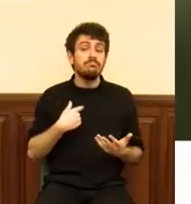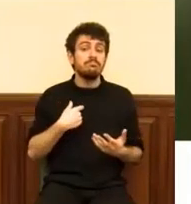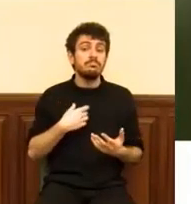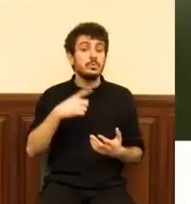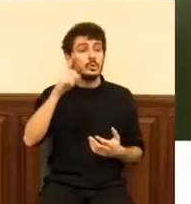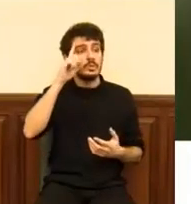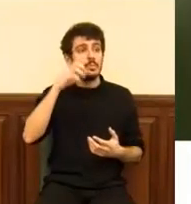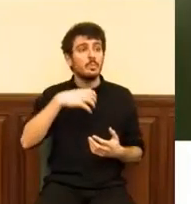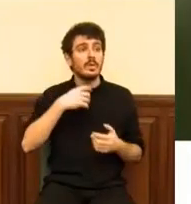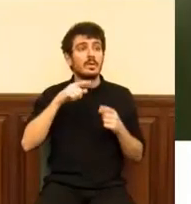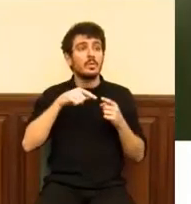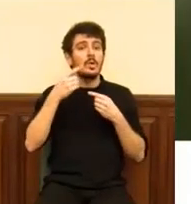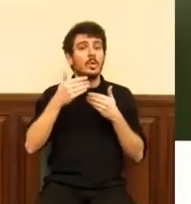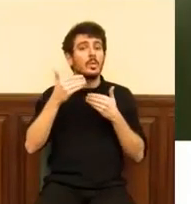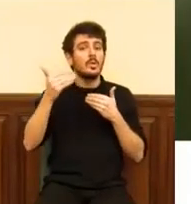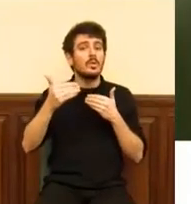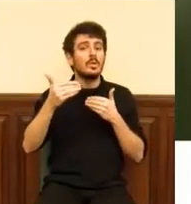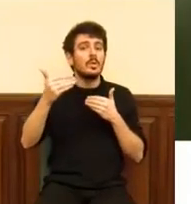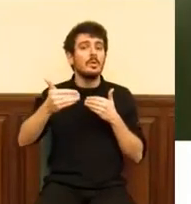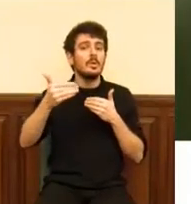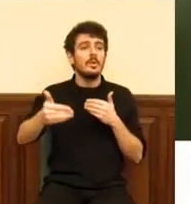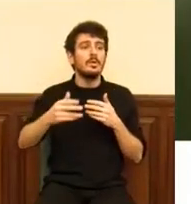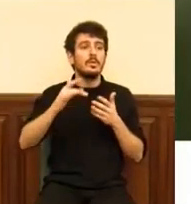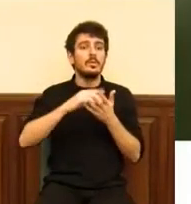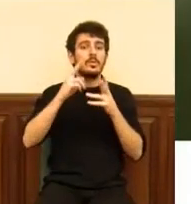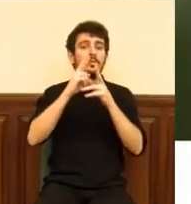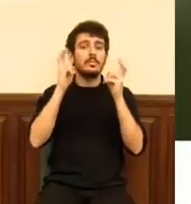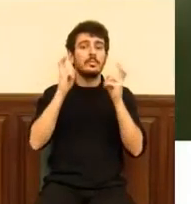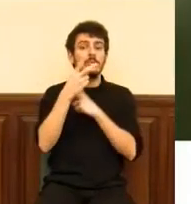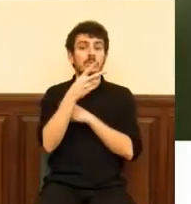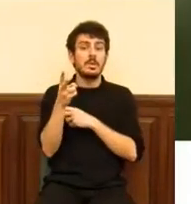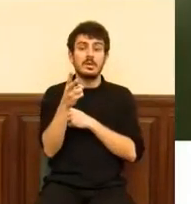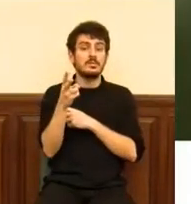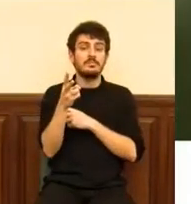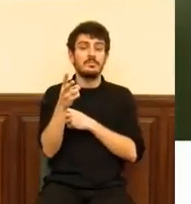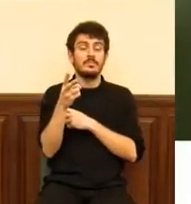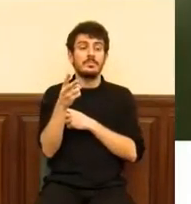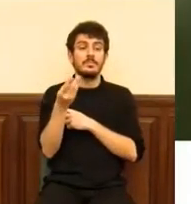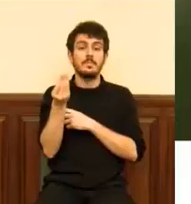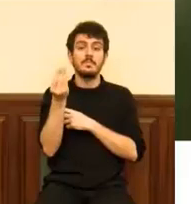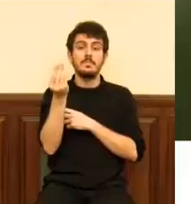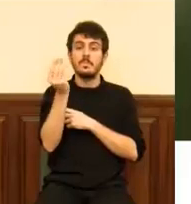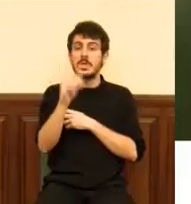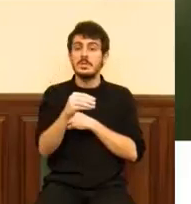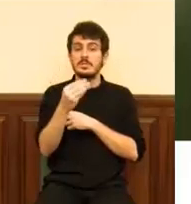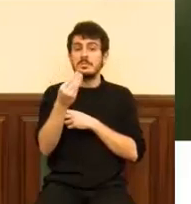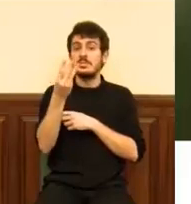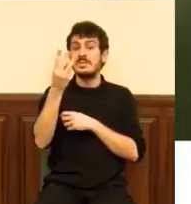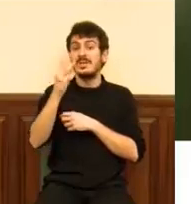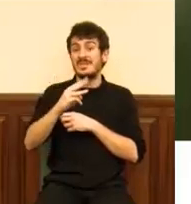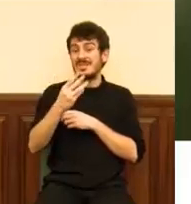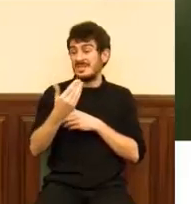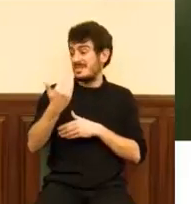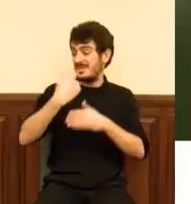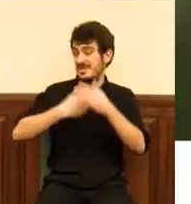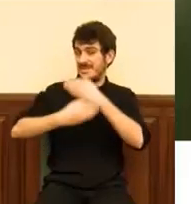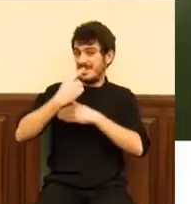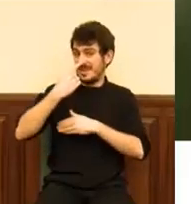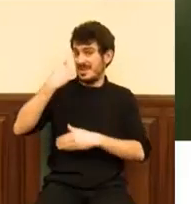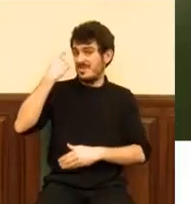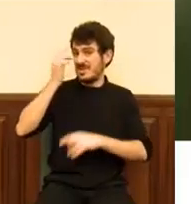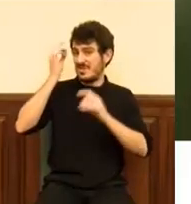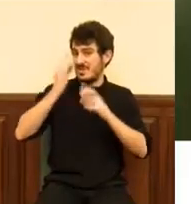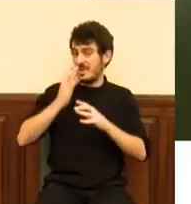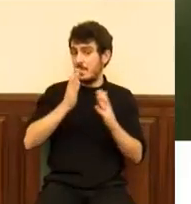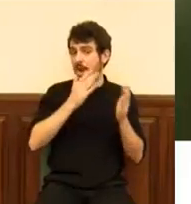llevar es que luego, más adelante, en vez de estar confinados 2 semanas, pues a lo mejor vamos a tener que estar confinados pues 3 meses, como nos pasó de marzo